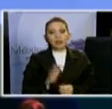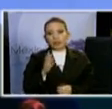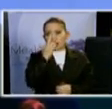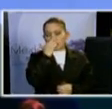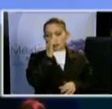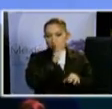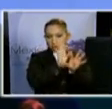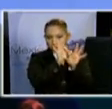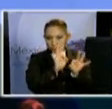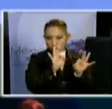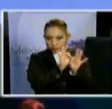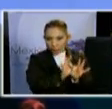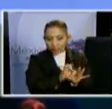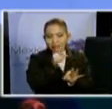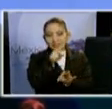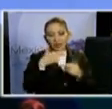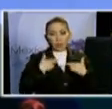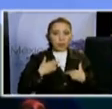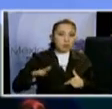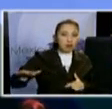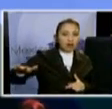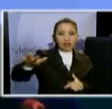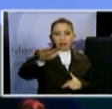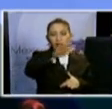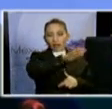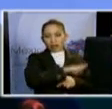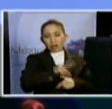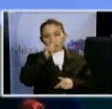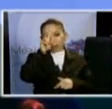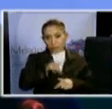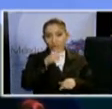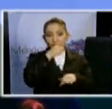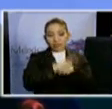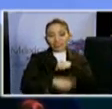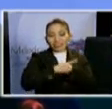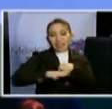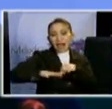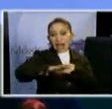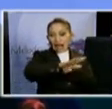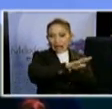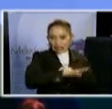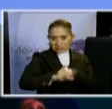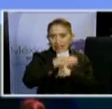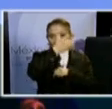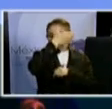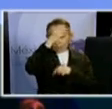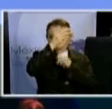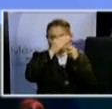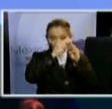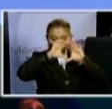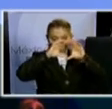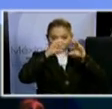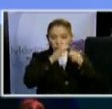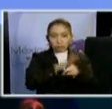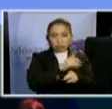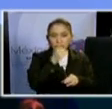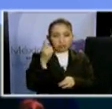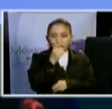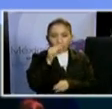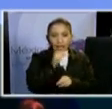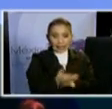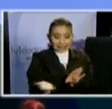razón principal por la cual los seres humanos realmente están afectando al clima de este planeta es debido a